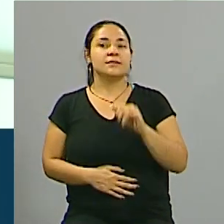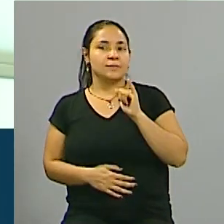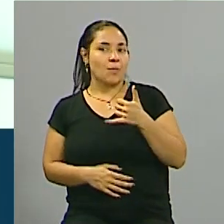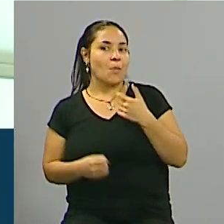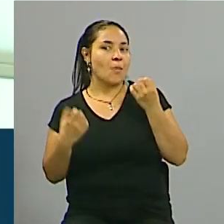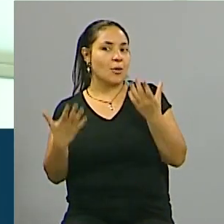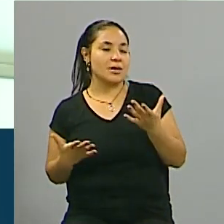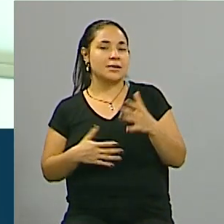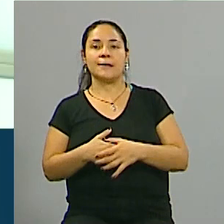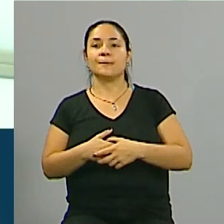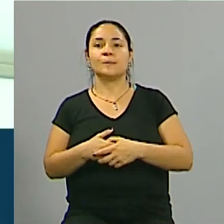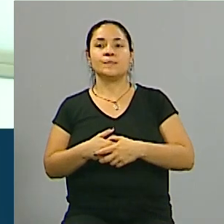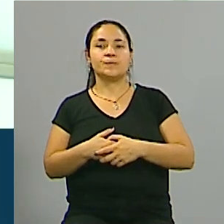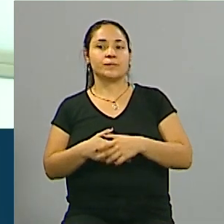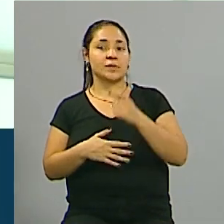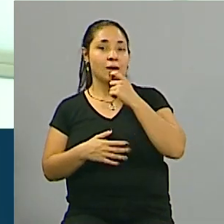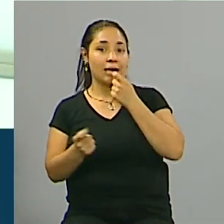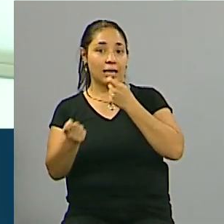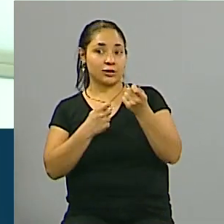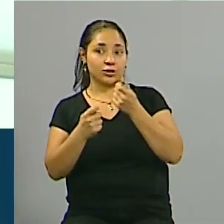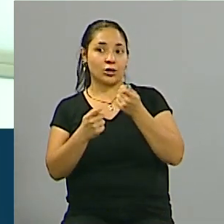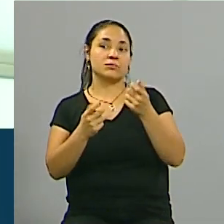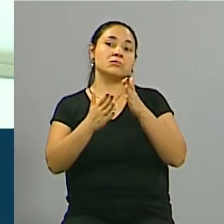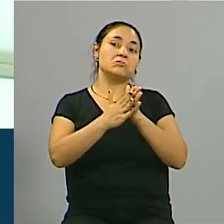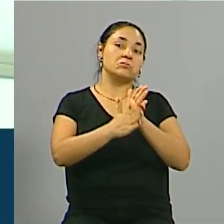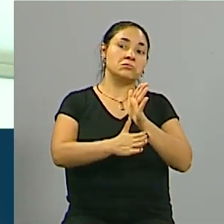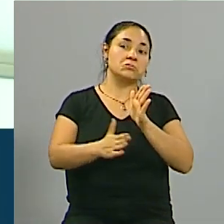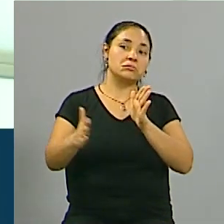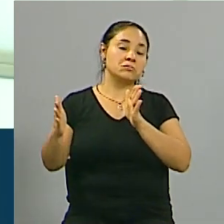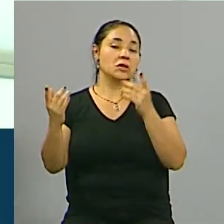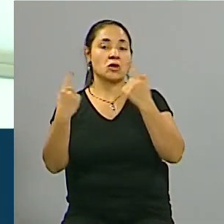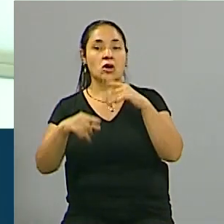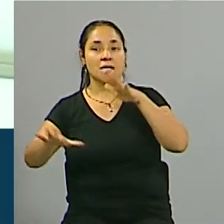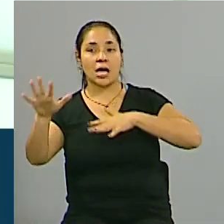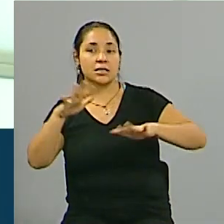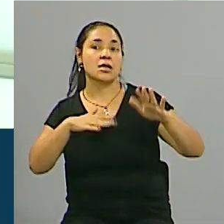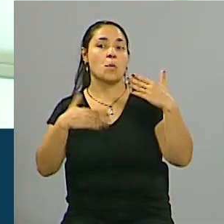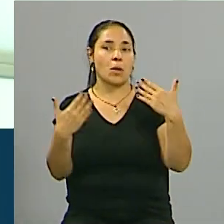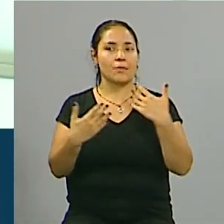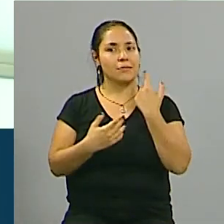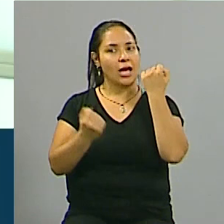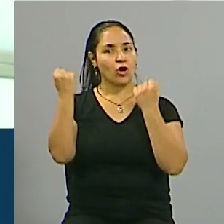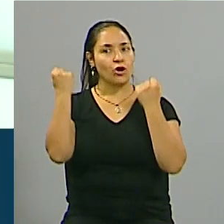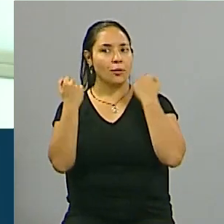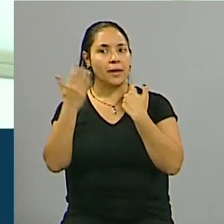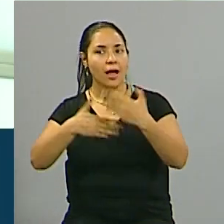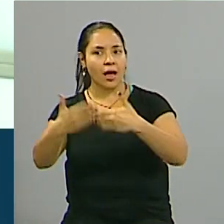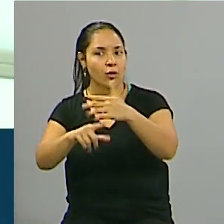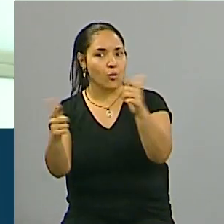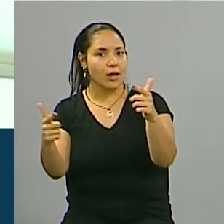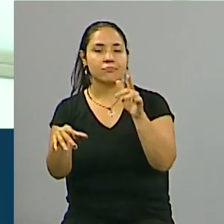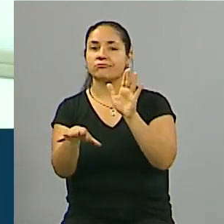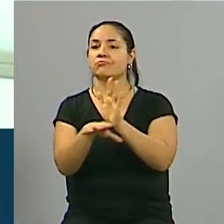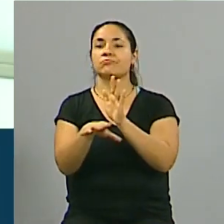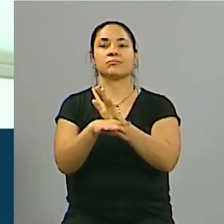hacer mucho o poco durante una gestión, pero cuando la economía no camina, nos cuesta llegar a fin de mes, eso es determinante, ¿o no? ¿Qué dicen